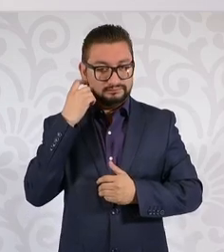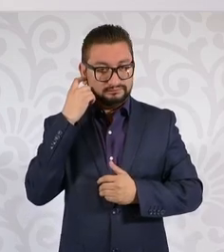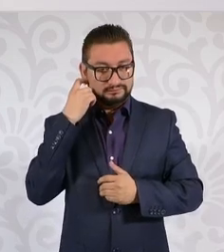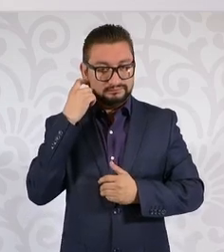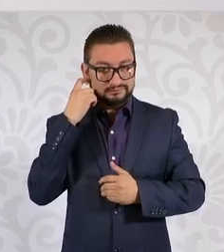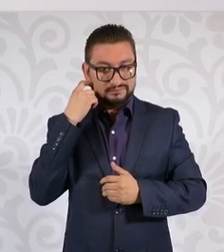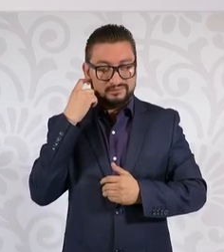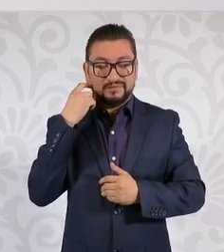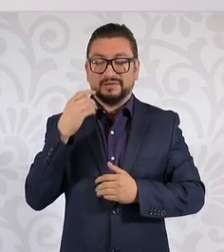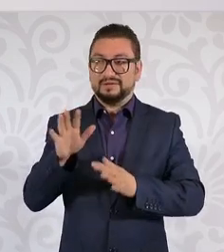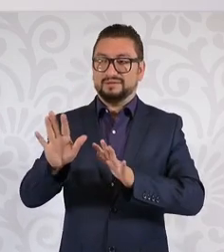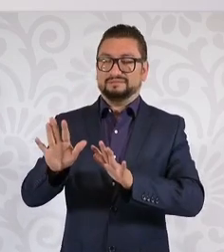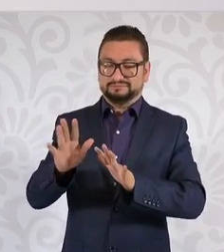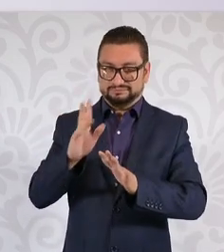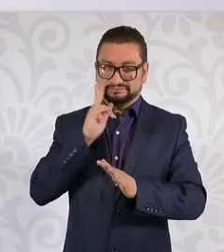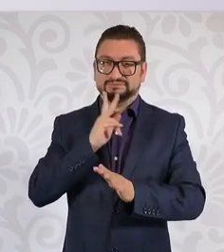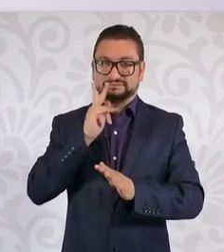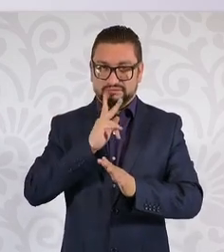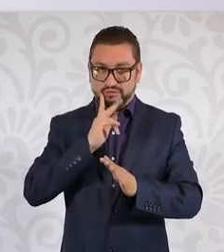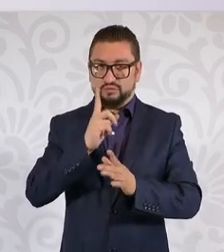A ver, vamos una por una.